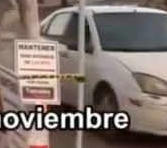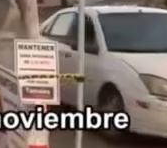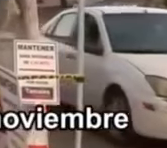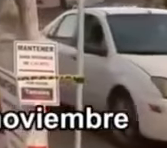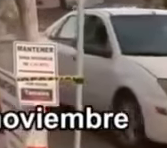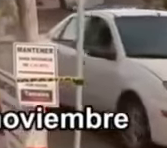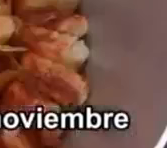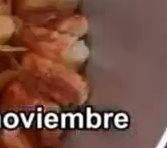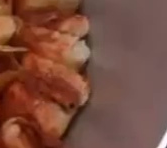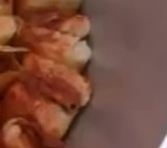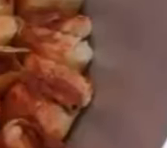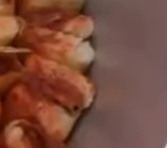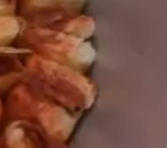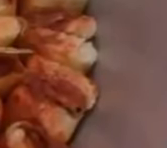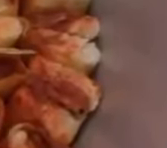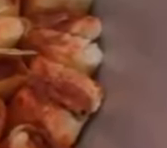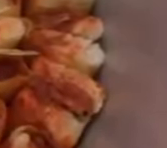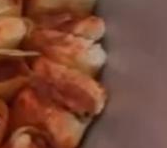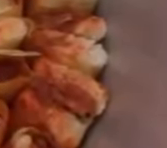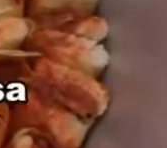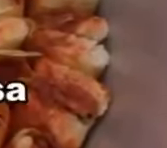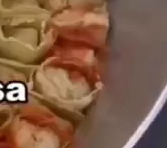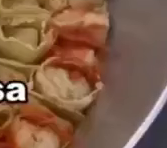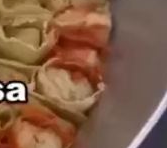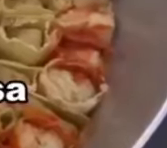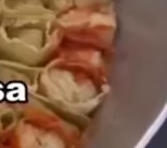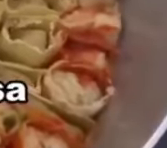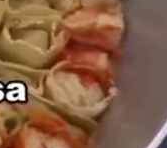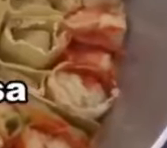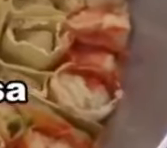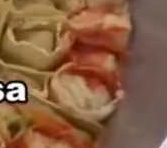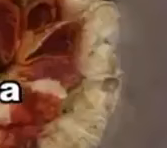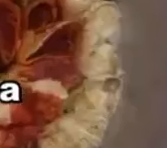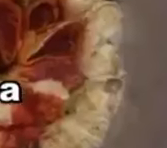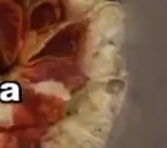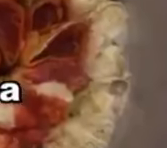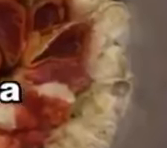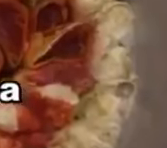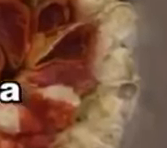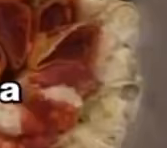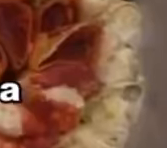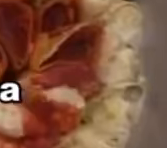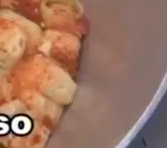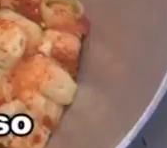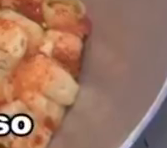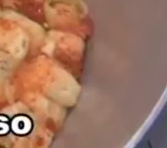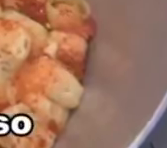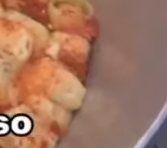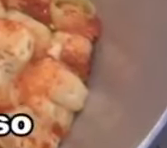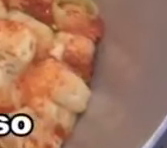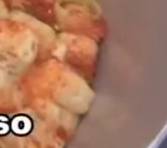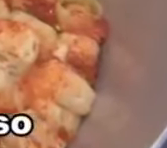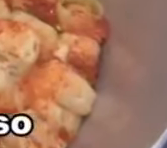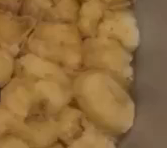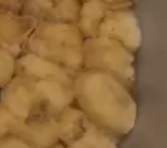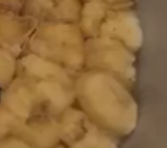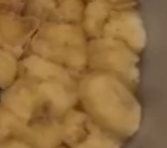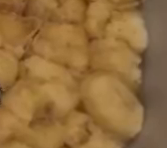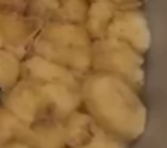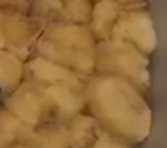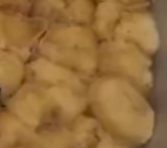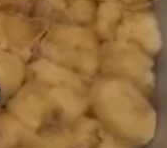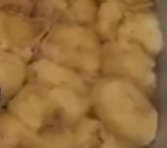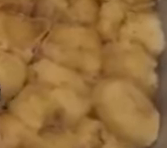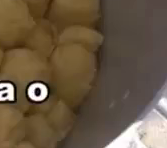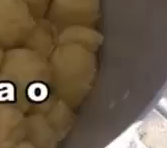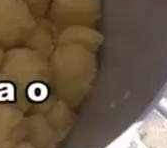mejores y más deliciosos tamales de carne de res, de puerco en salsa verde, pollito en salsa verde, rajas con queso, frijolitos